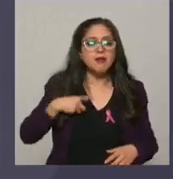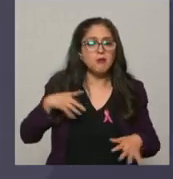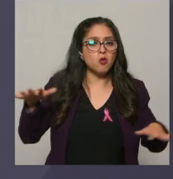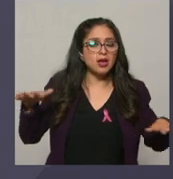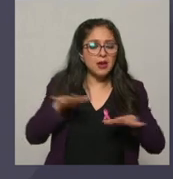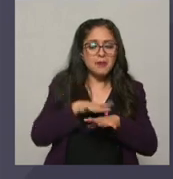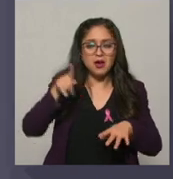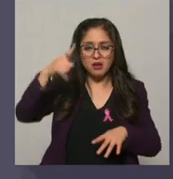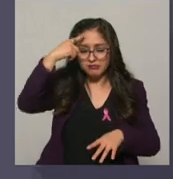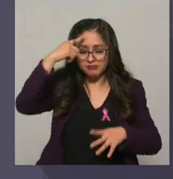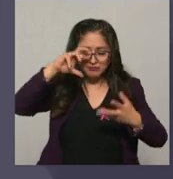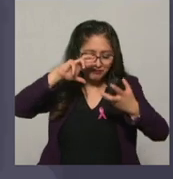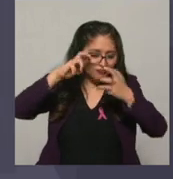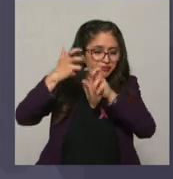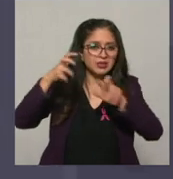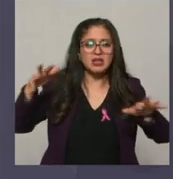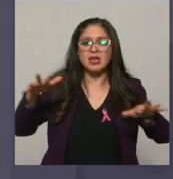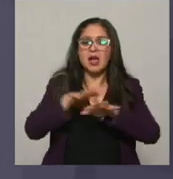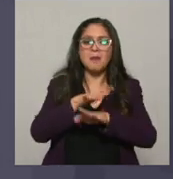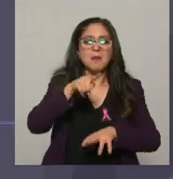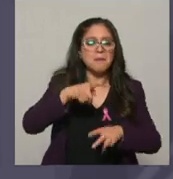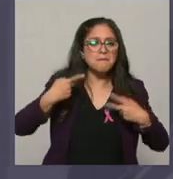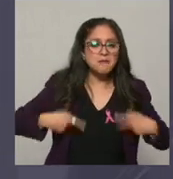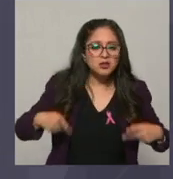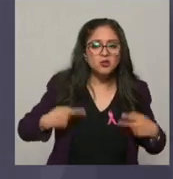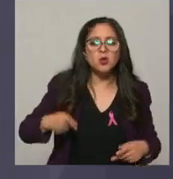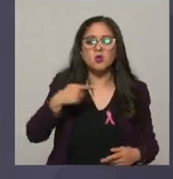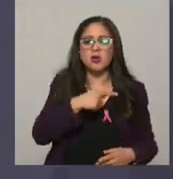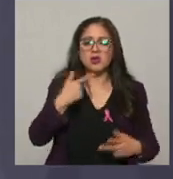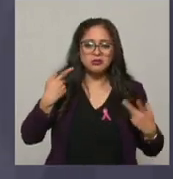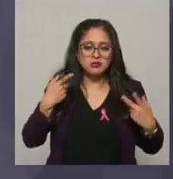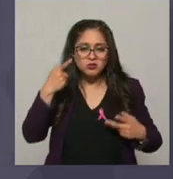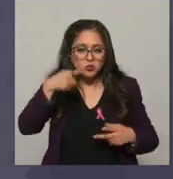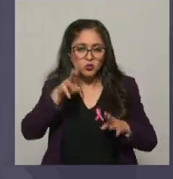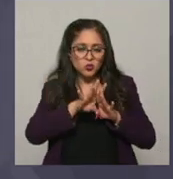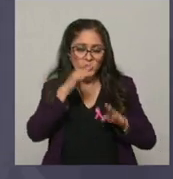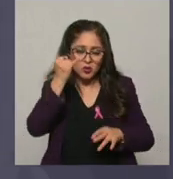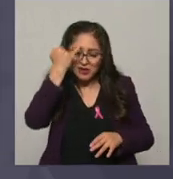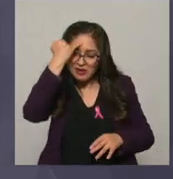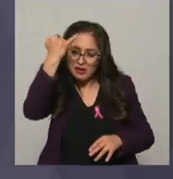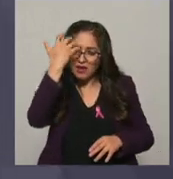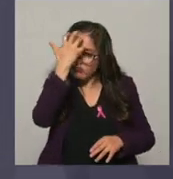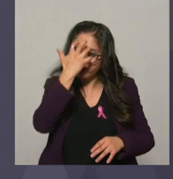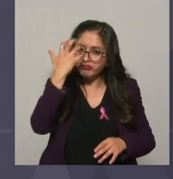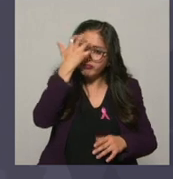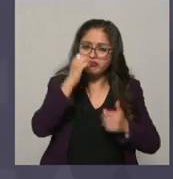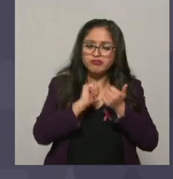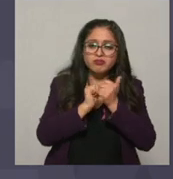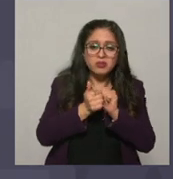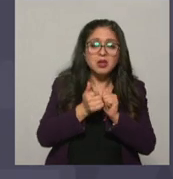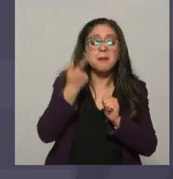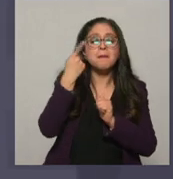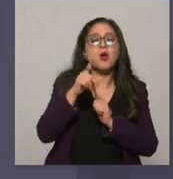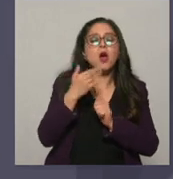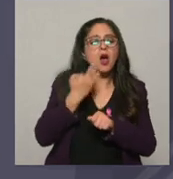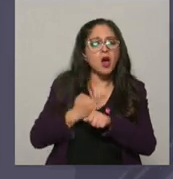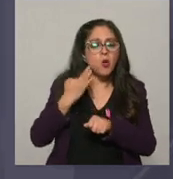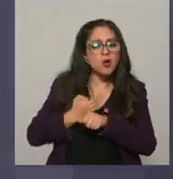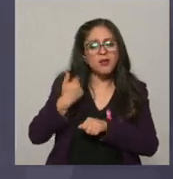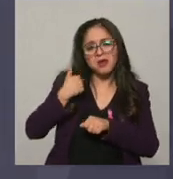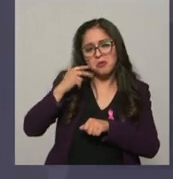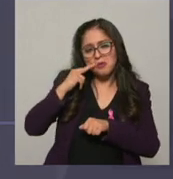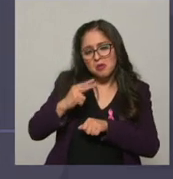el chip. De las personas, claro, de la gente, de la cosmovisión. Claro. Afortunadamente yo ahora veo, diría